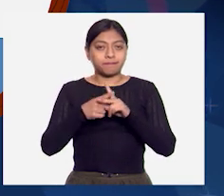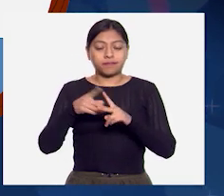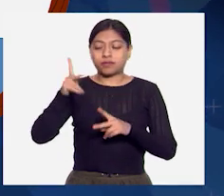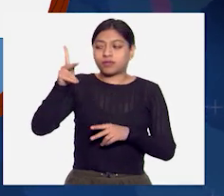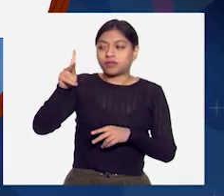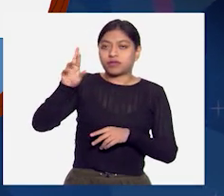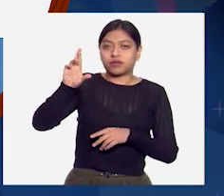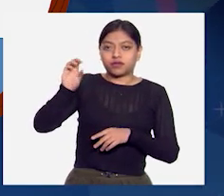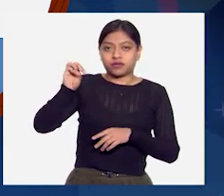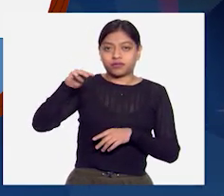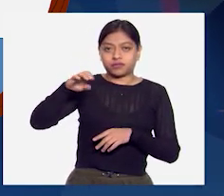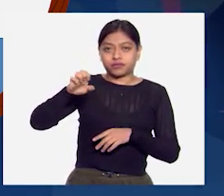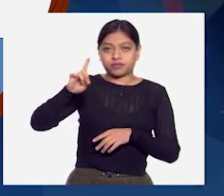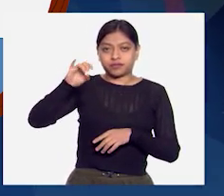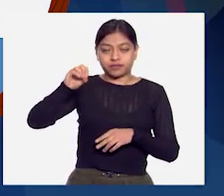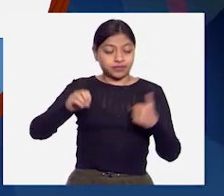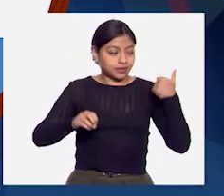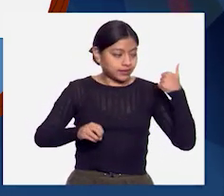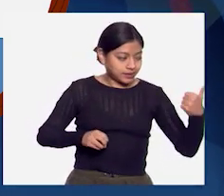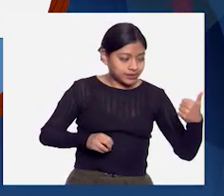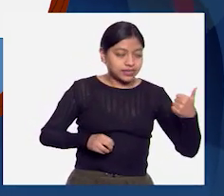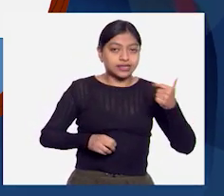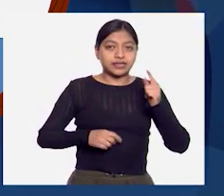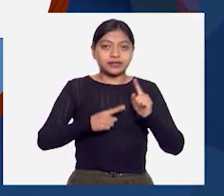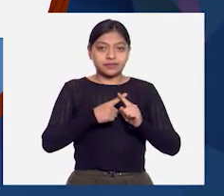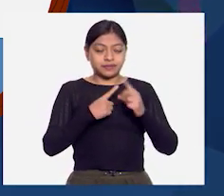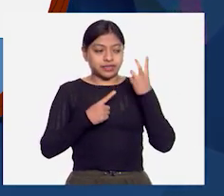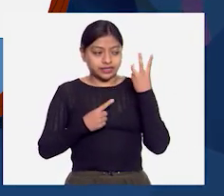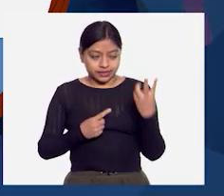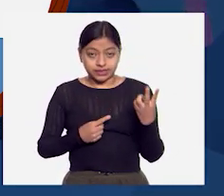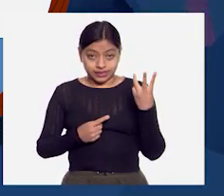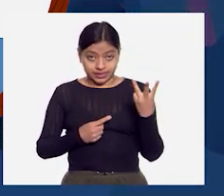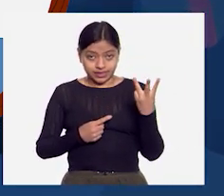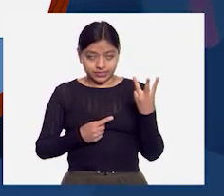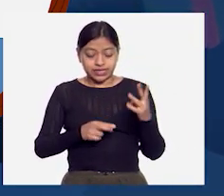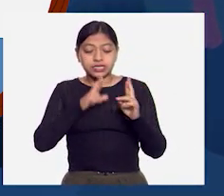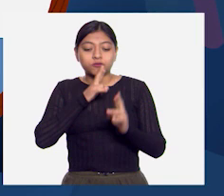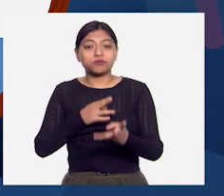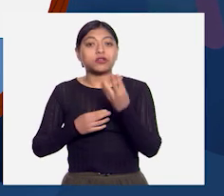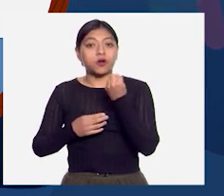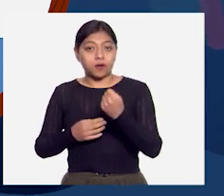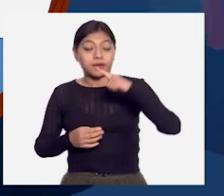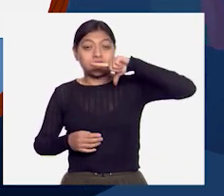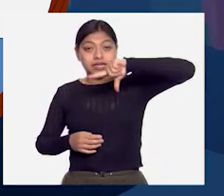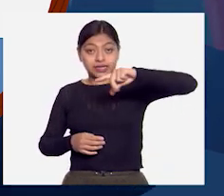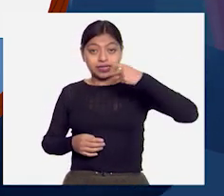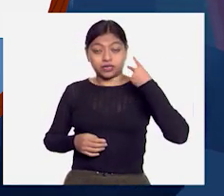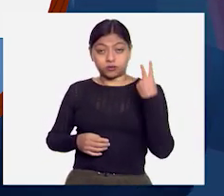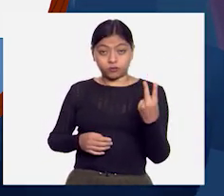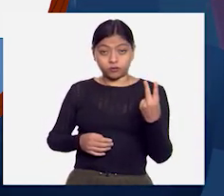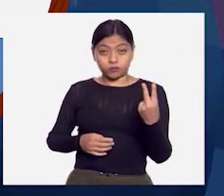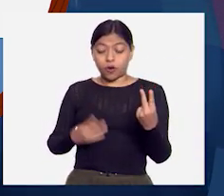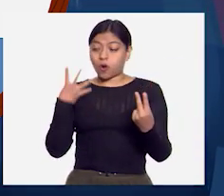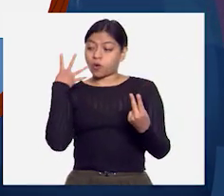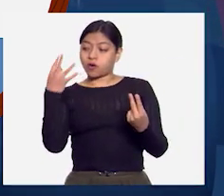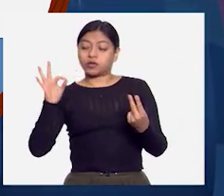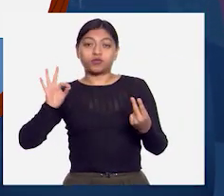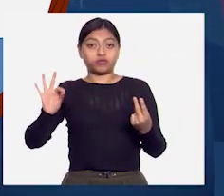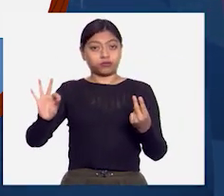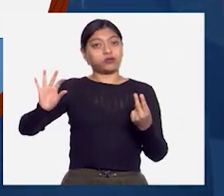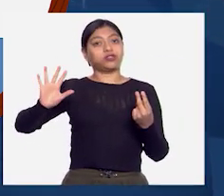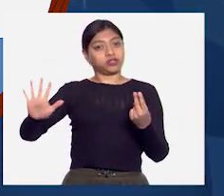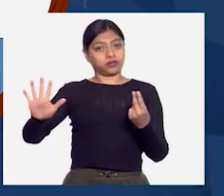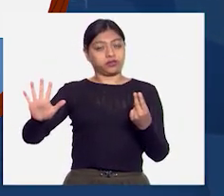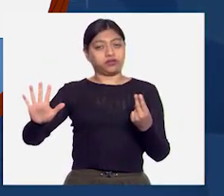media aritmética de 6 y 3, la suma es 9. Y al dividir esto entre 2, el resultado es de